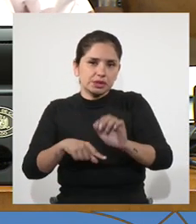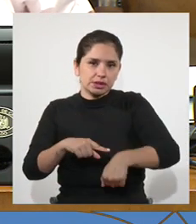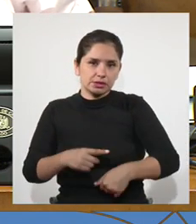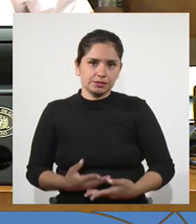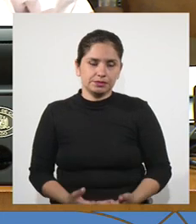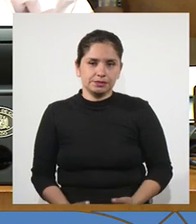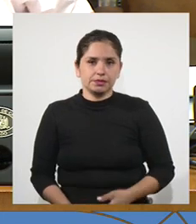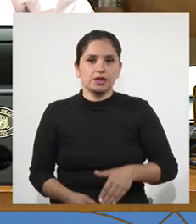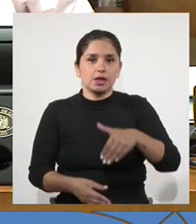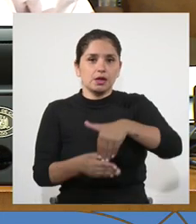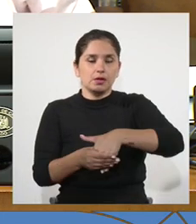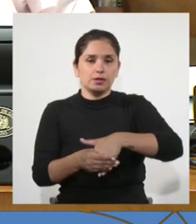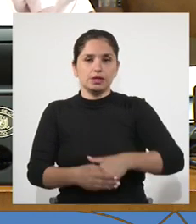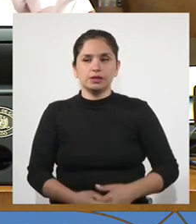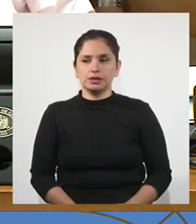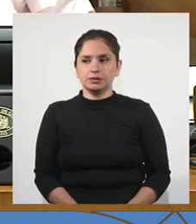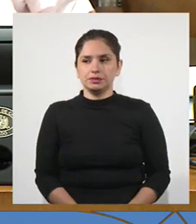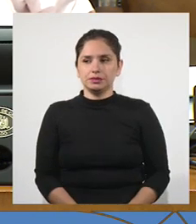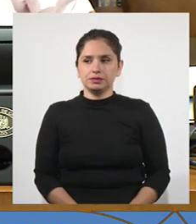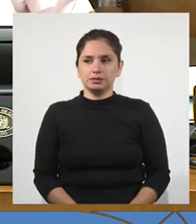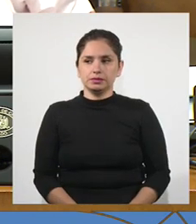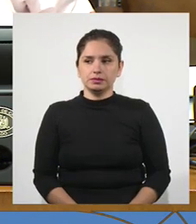En votación.